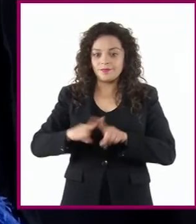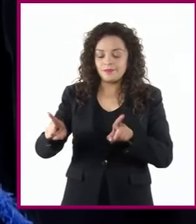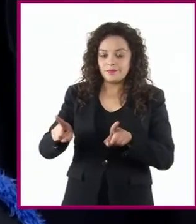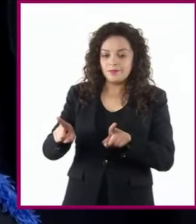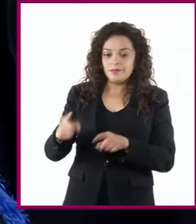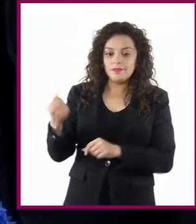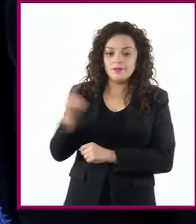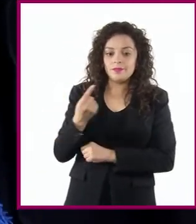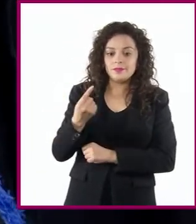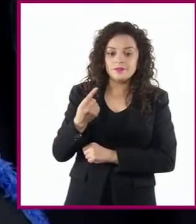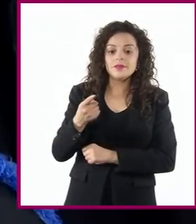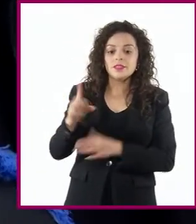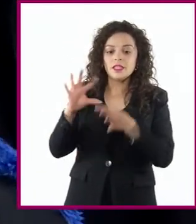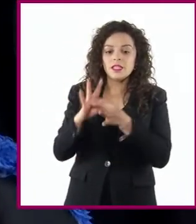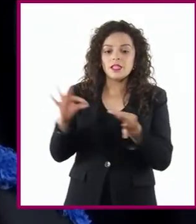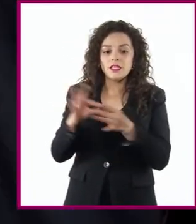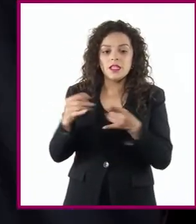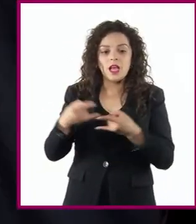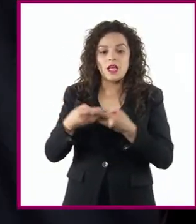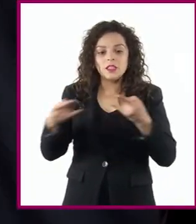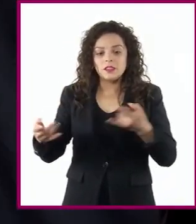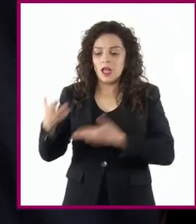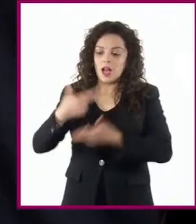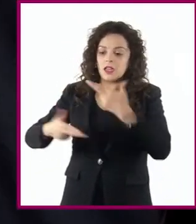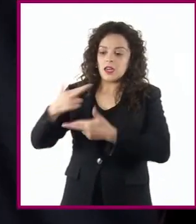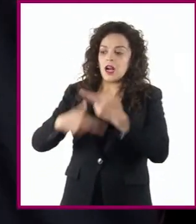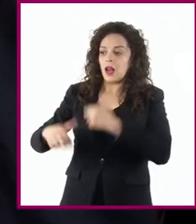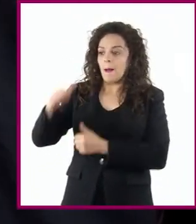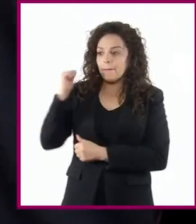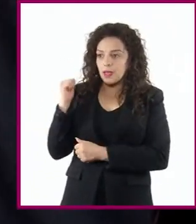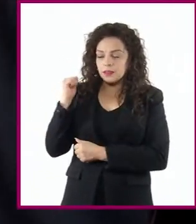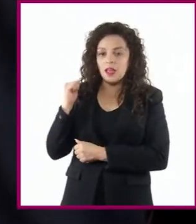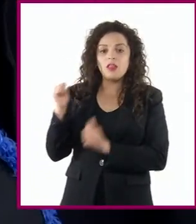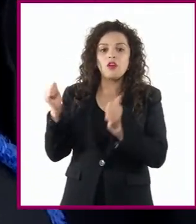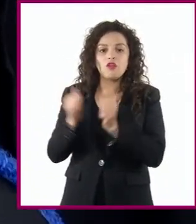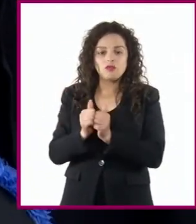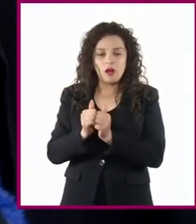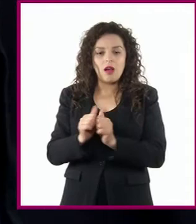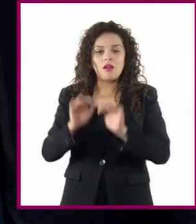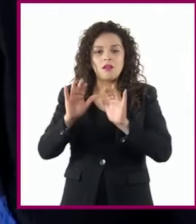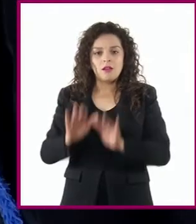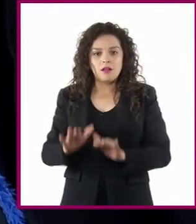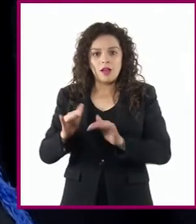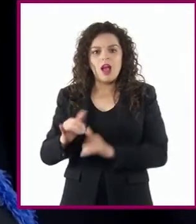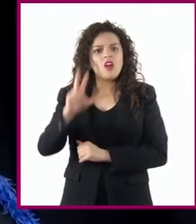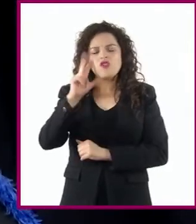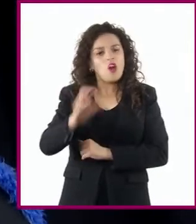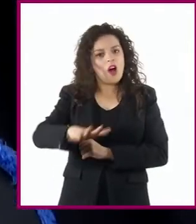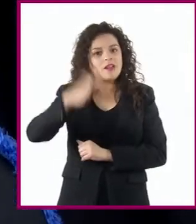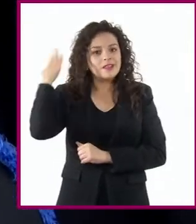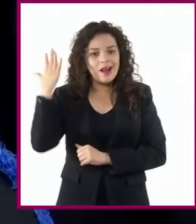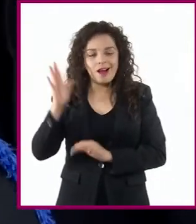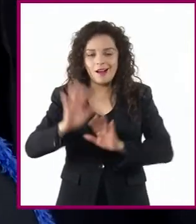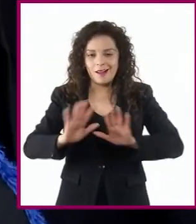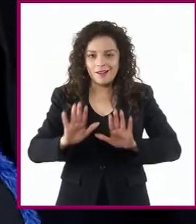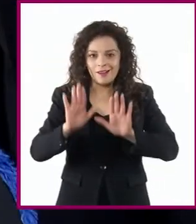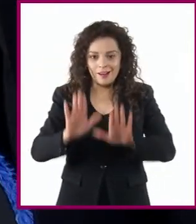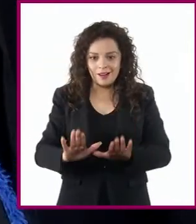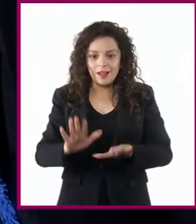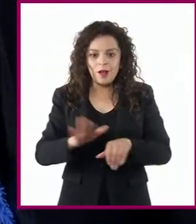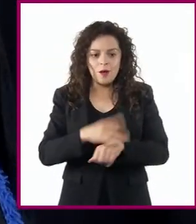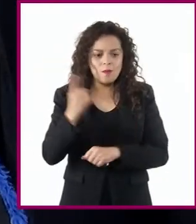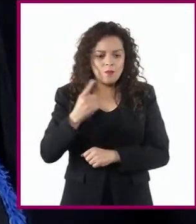un quiebre en el relato, volviendo al pasado mucho más pausado y menos repentino, pues casi siempre consiste